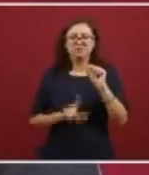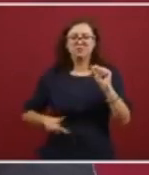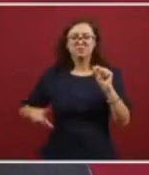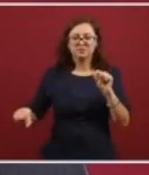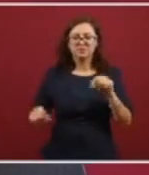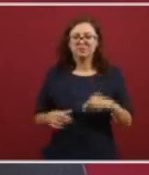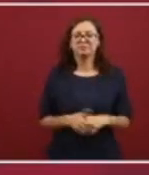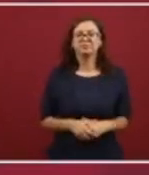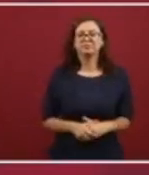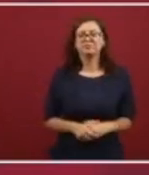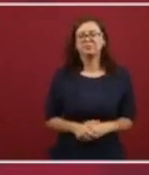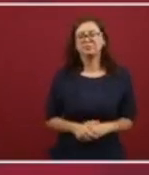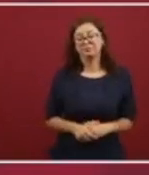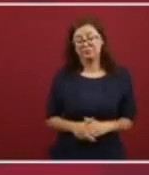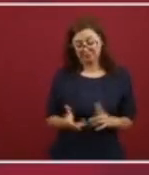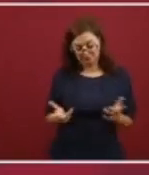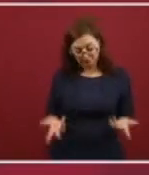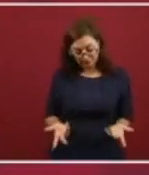Bueno,